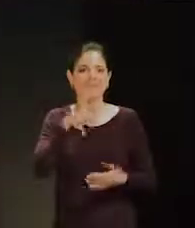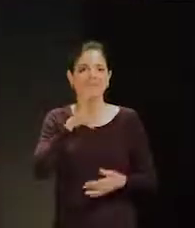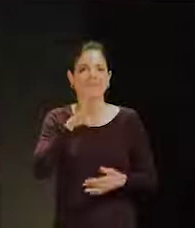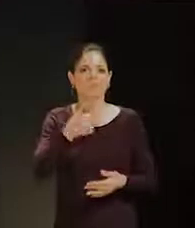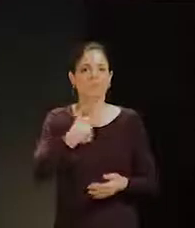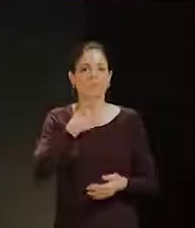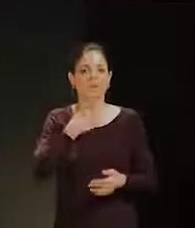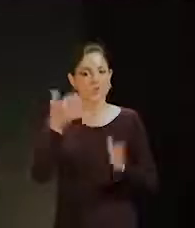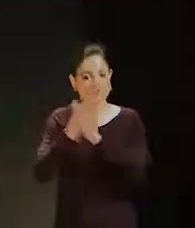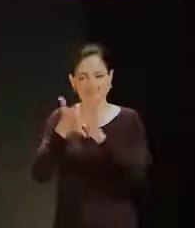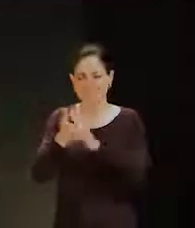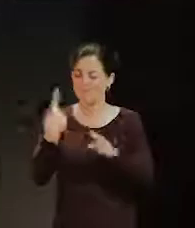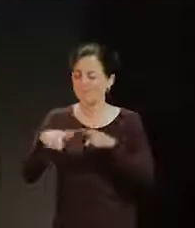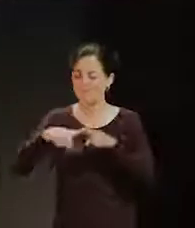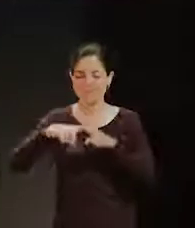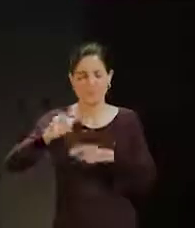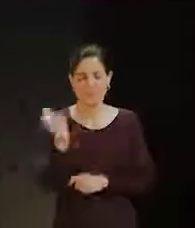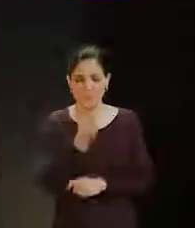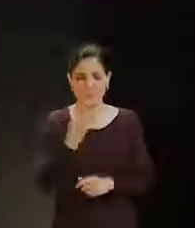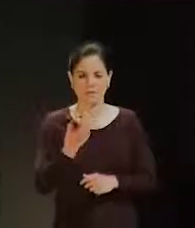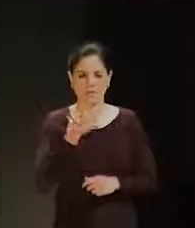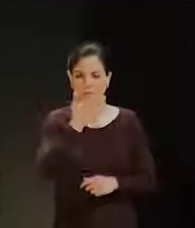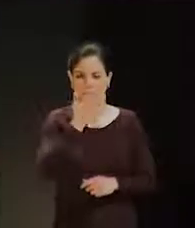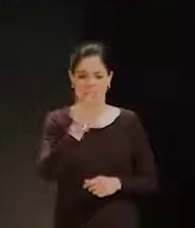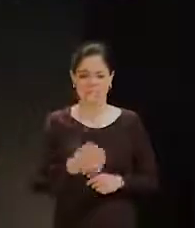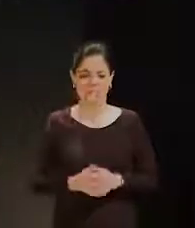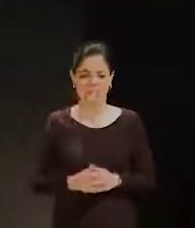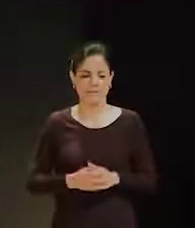me gustaría decir muchísimas cosas.